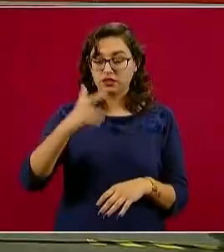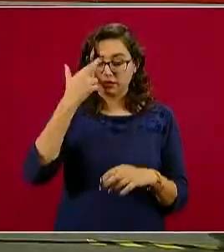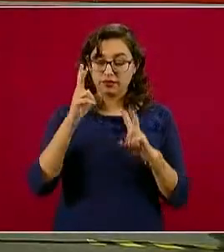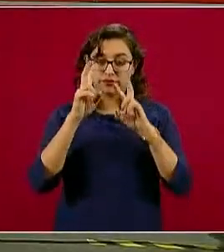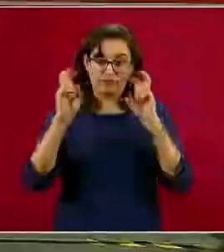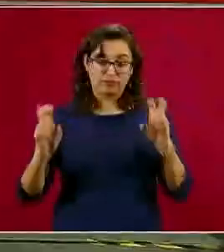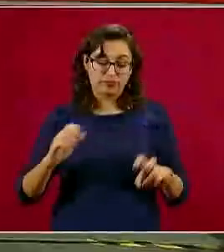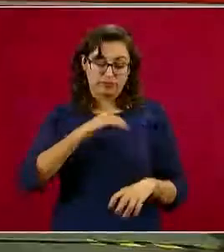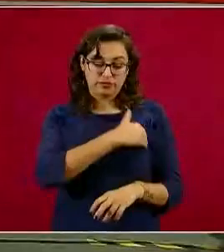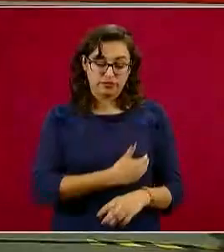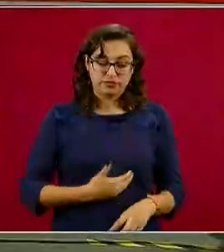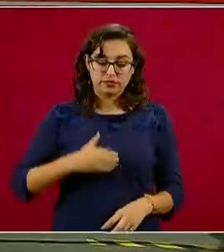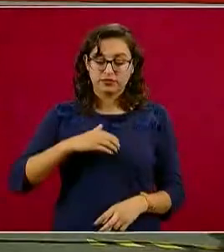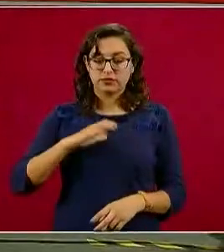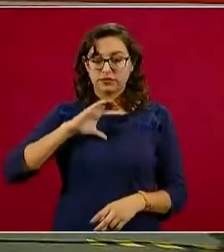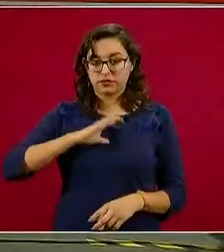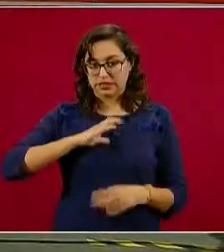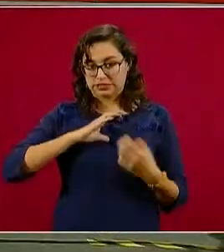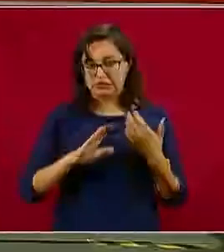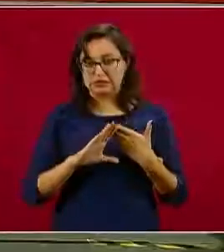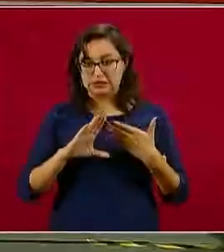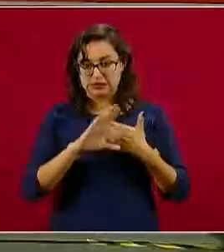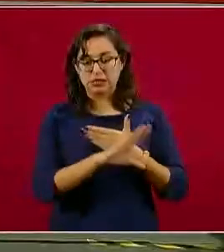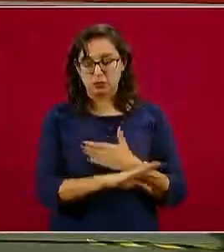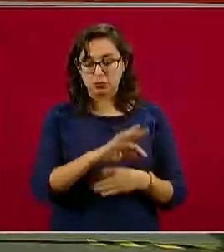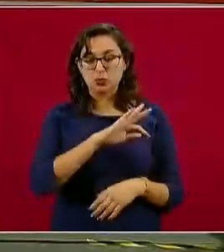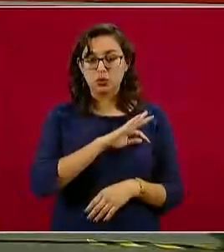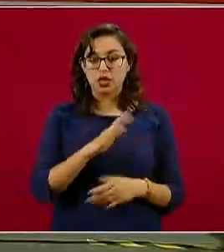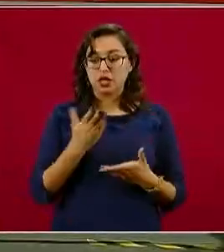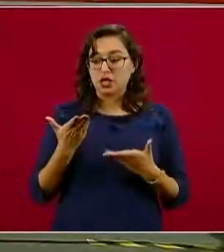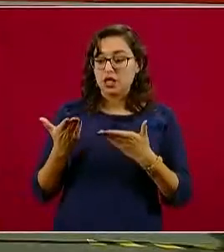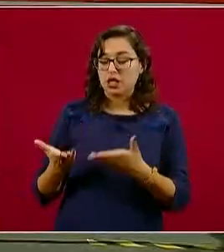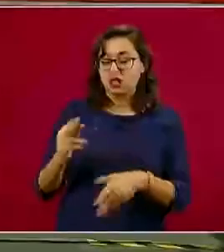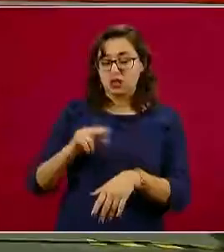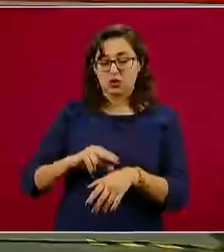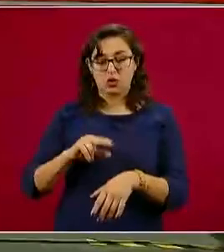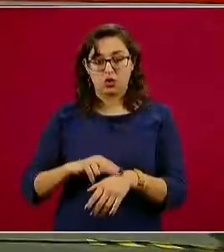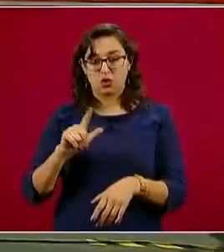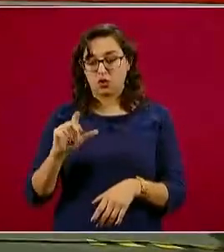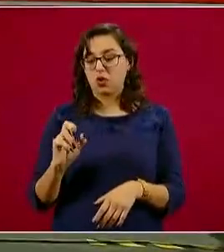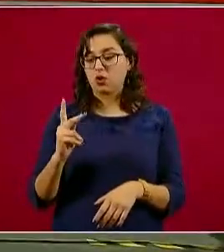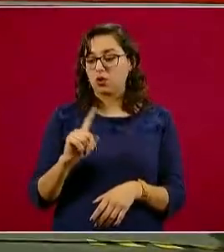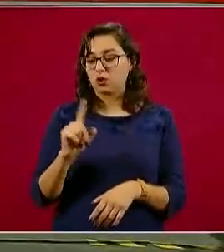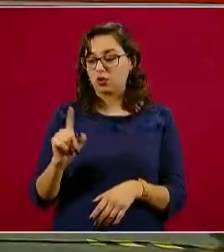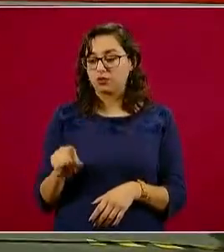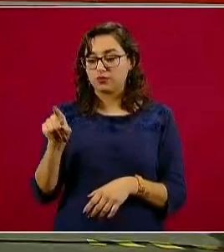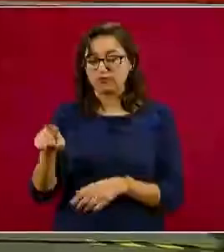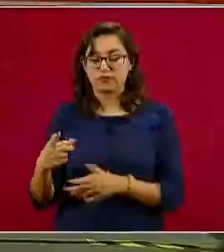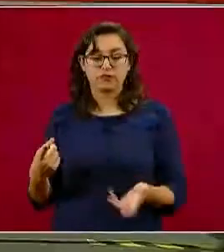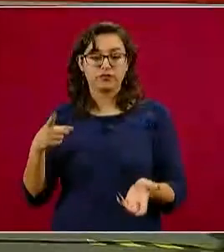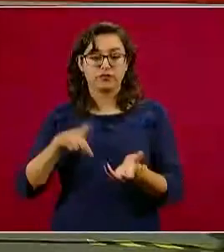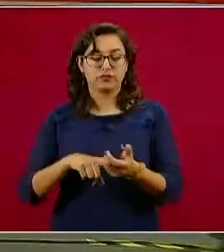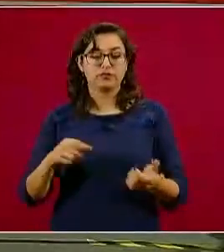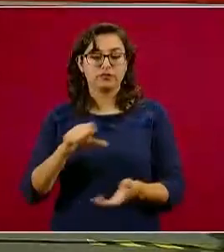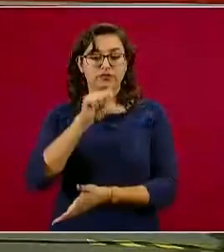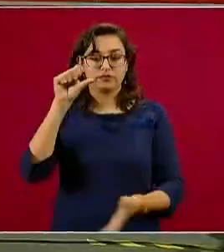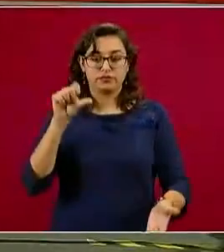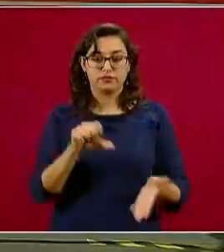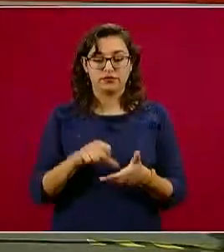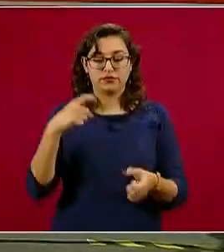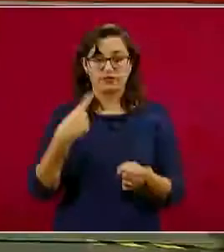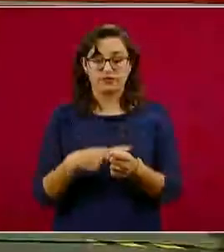doctor Ruy López Ridaura, además de estar al frente de este proyecto de integración del Centro de Enfermedades Crónicas, incluido el